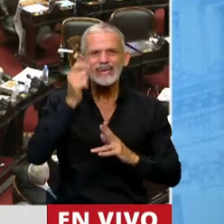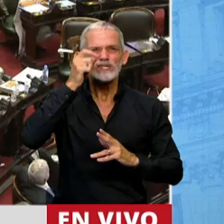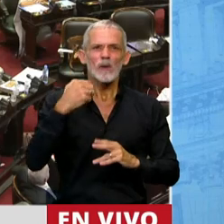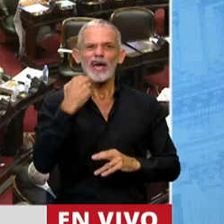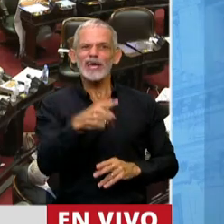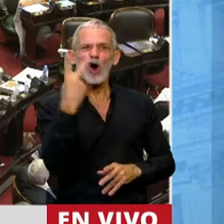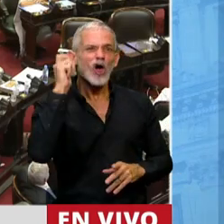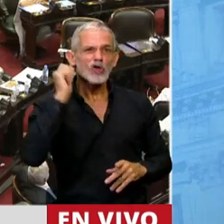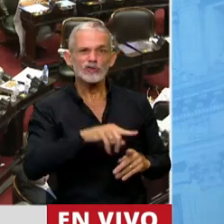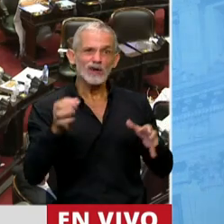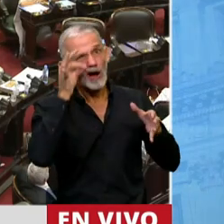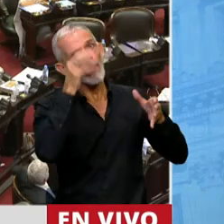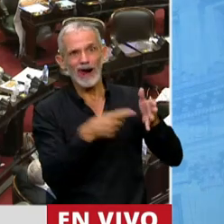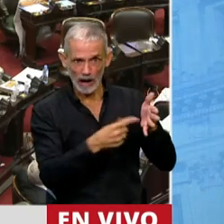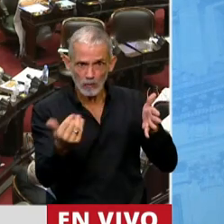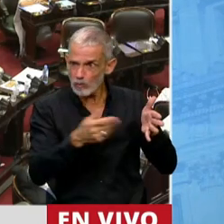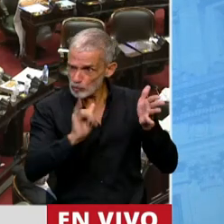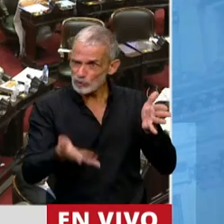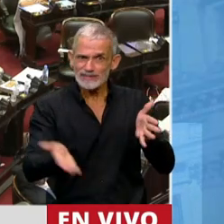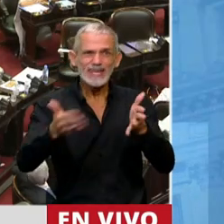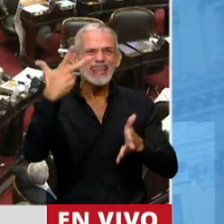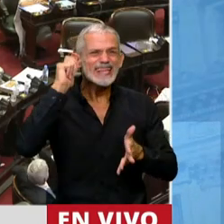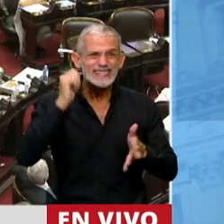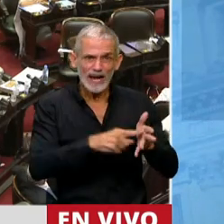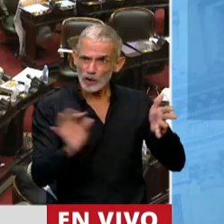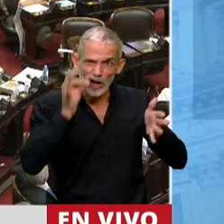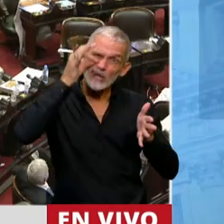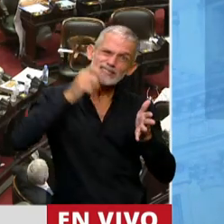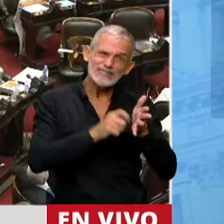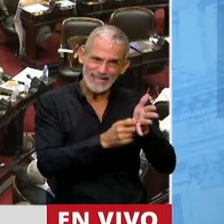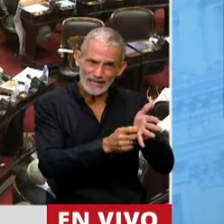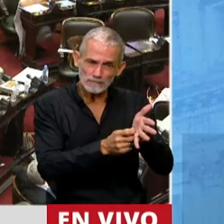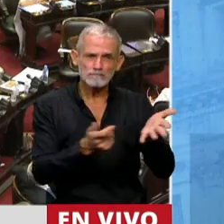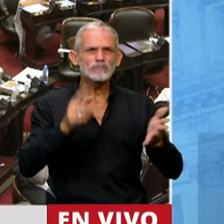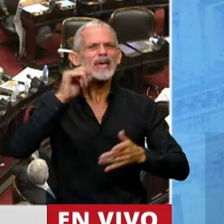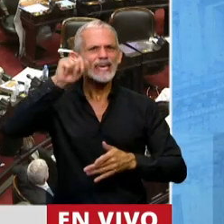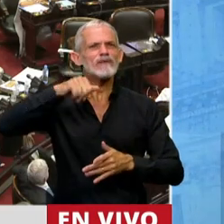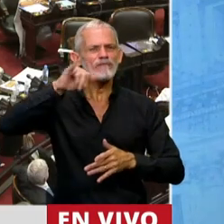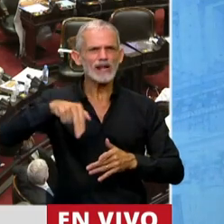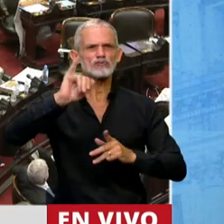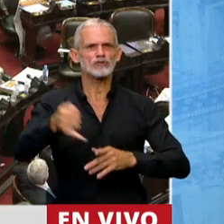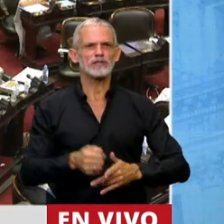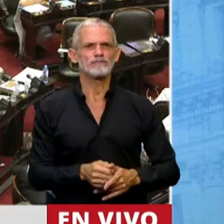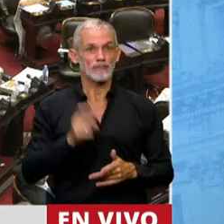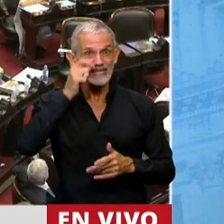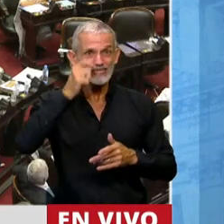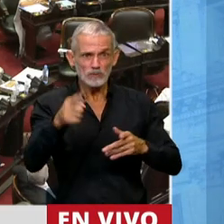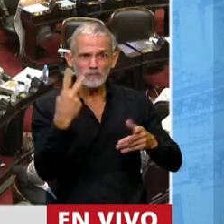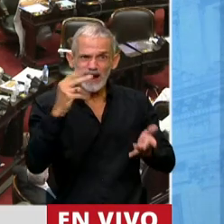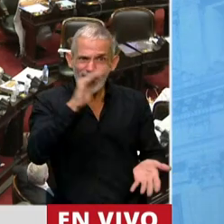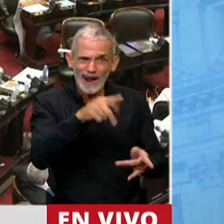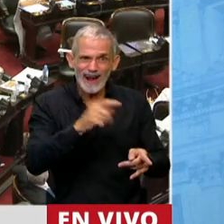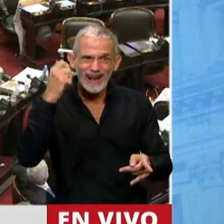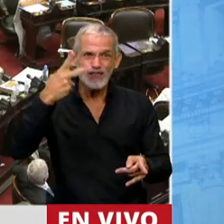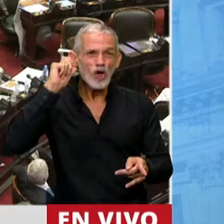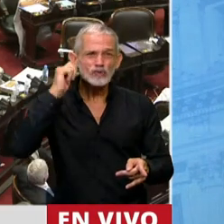a un hijo de 2 años? De 3 años, Gildo Infrán los hisopa. Mire, yo no voy a